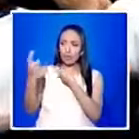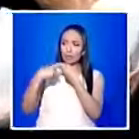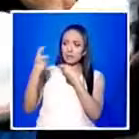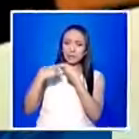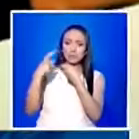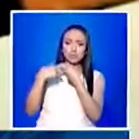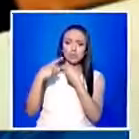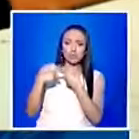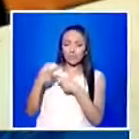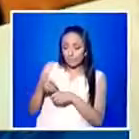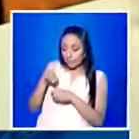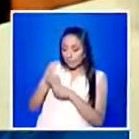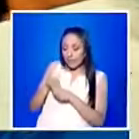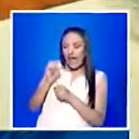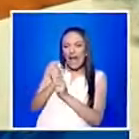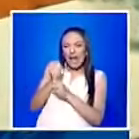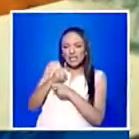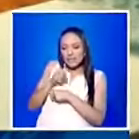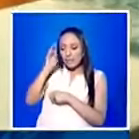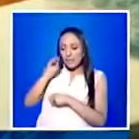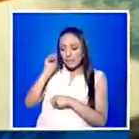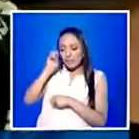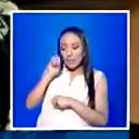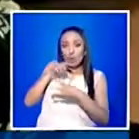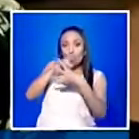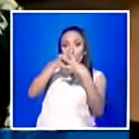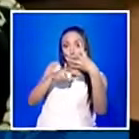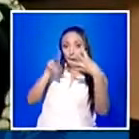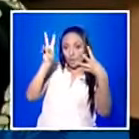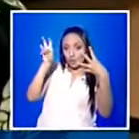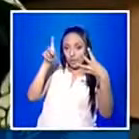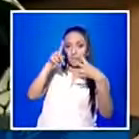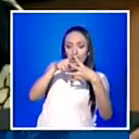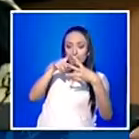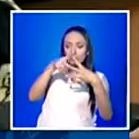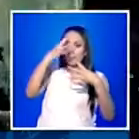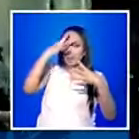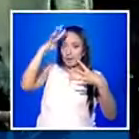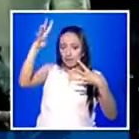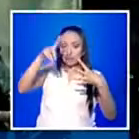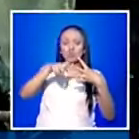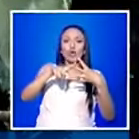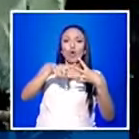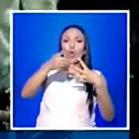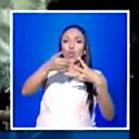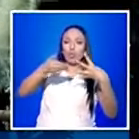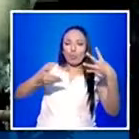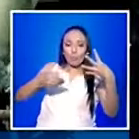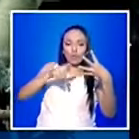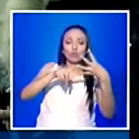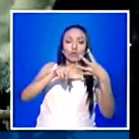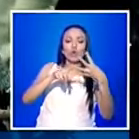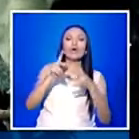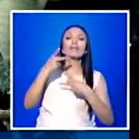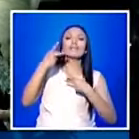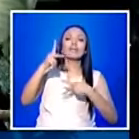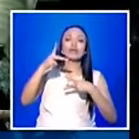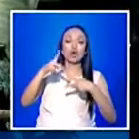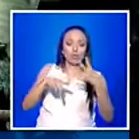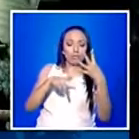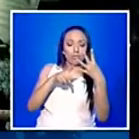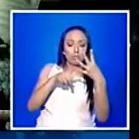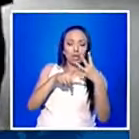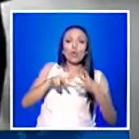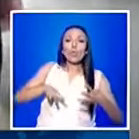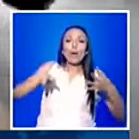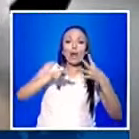para crear cortometrajes en 4 categorías. Ficción, documental, campaña educativa de TikTok y Tu Valor Sin